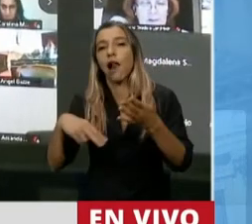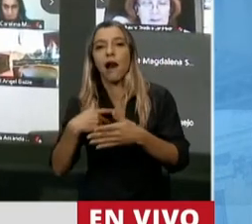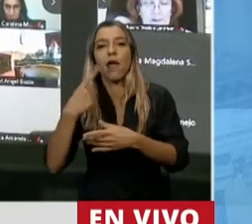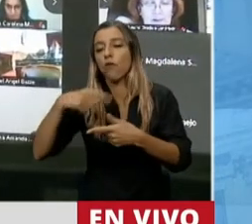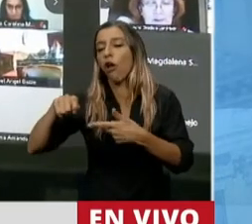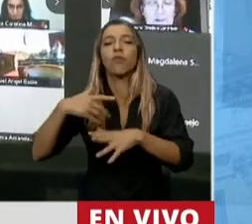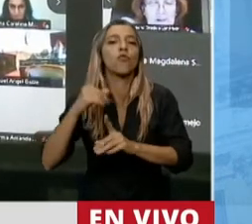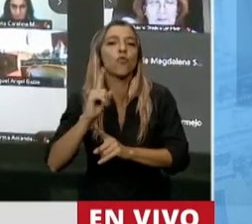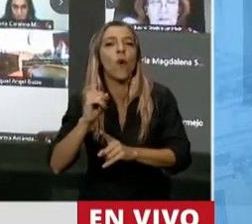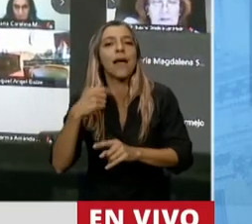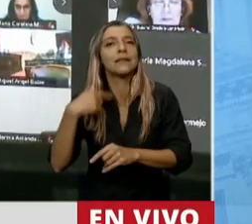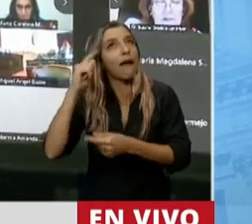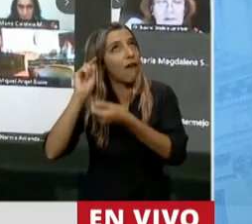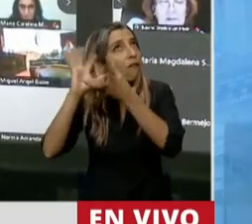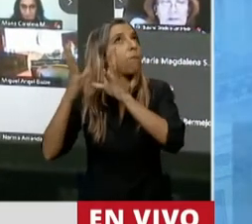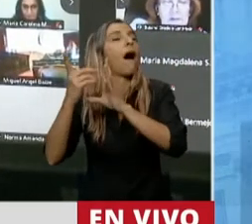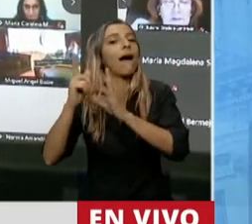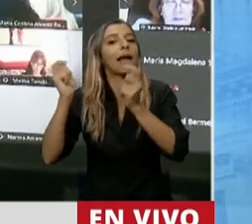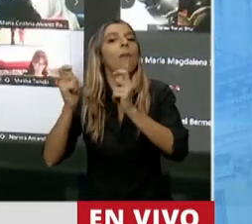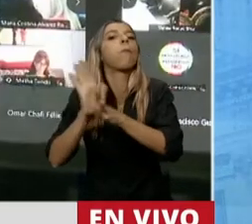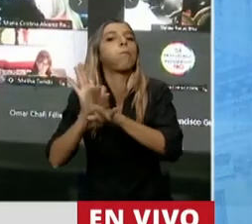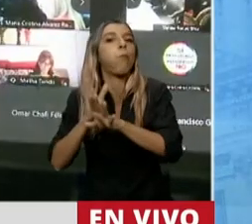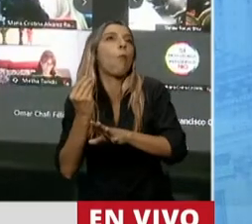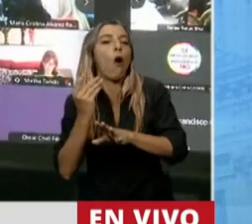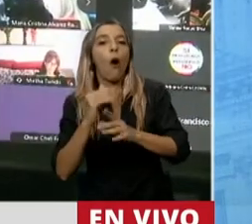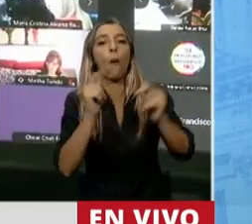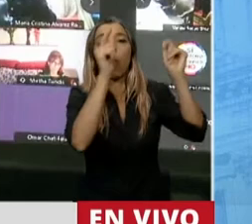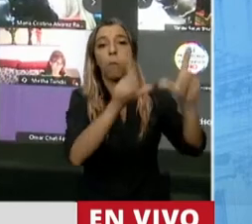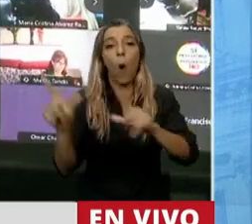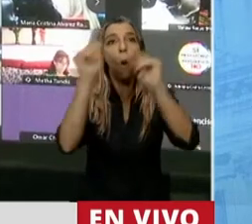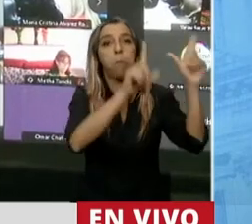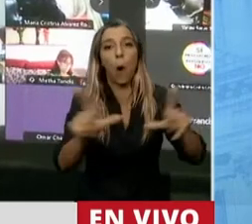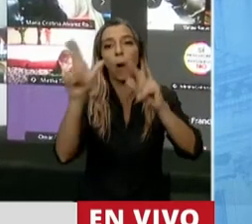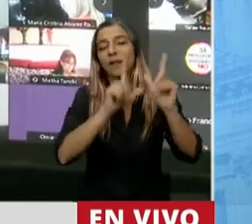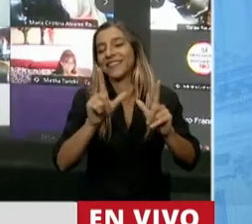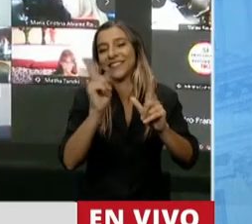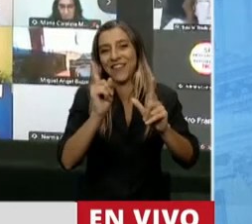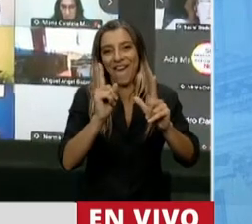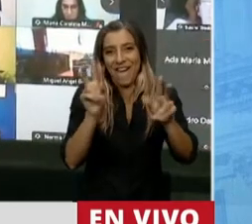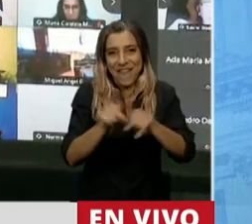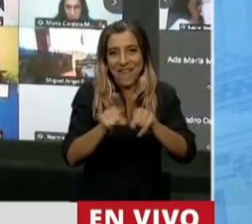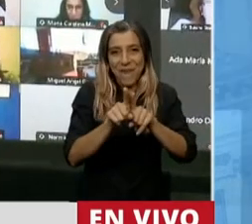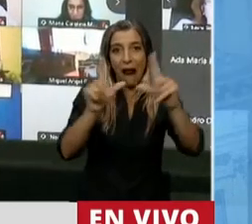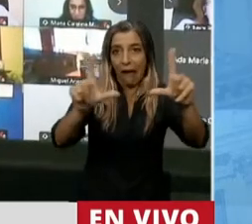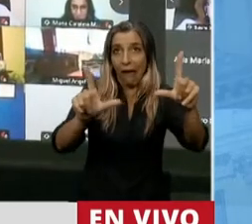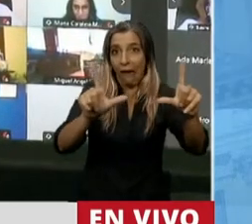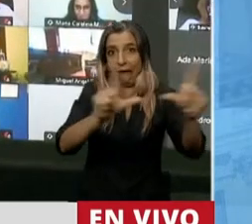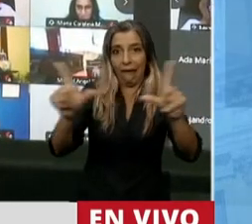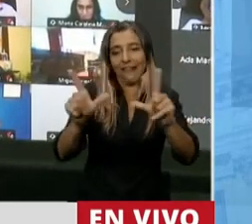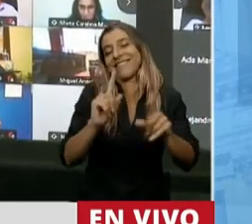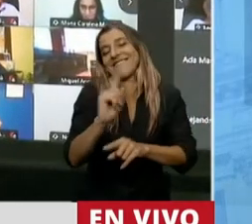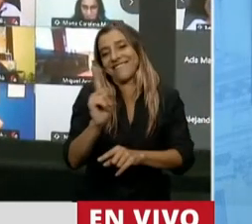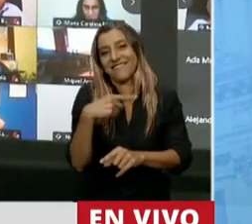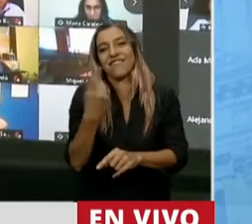se cambian como diapositivas, se cambian si hay actores y actoras políticas que empujan esas transformaciones. Tenemos